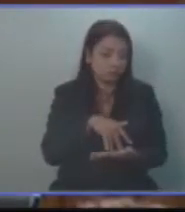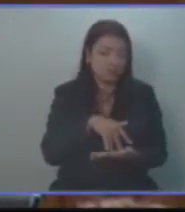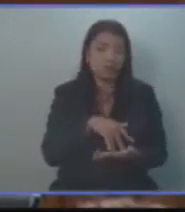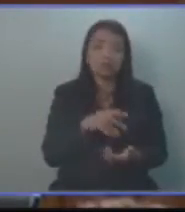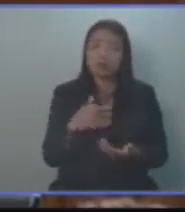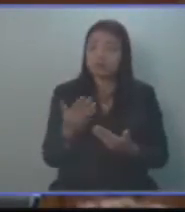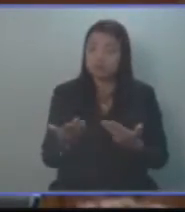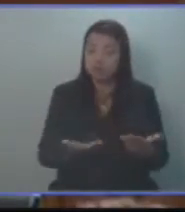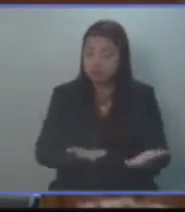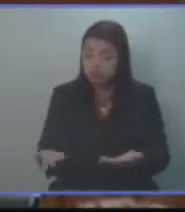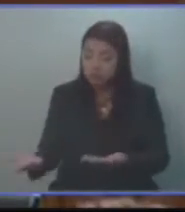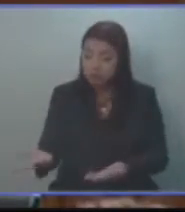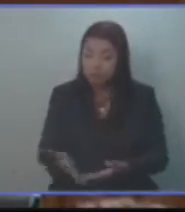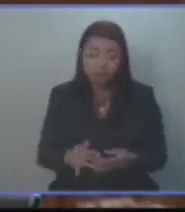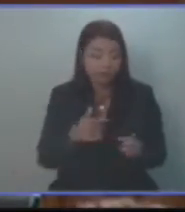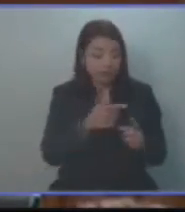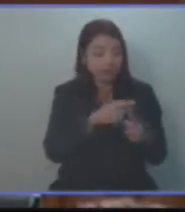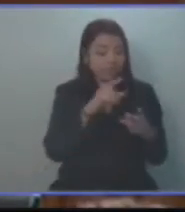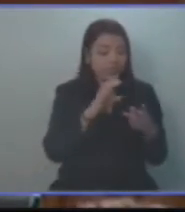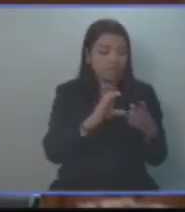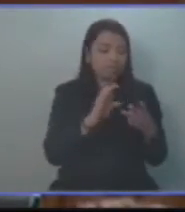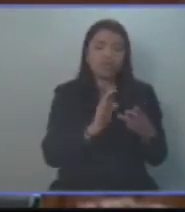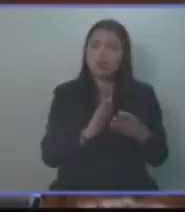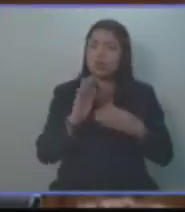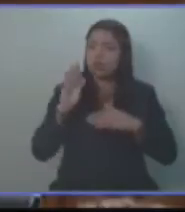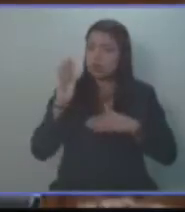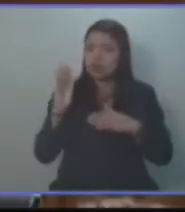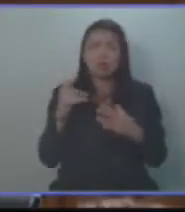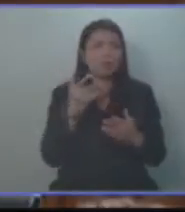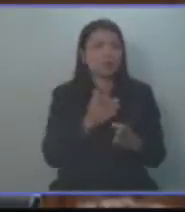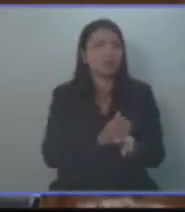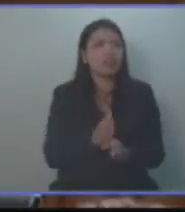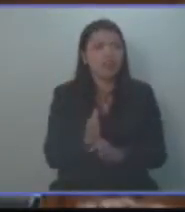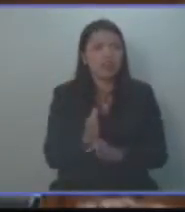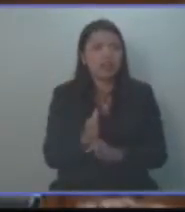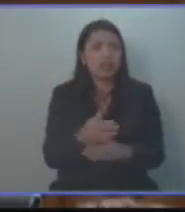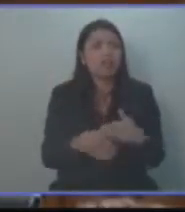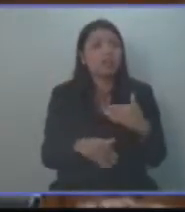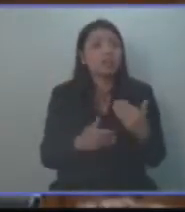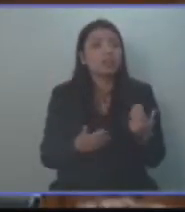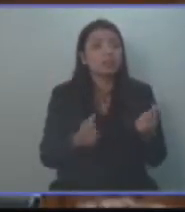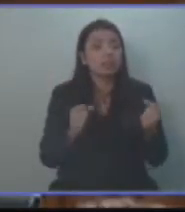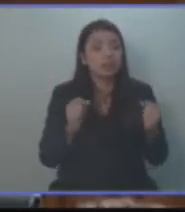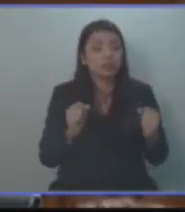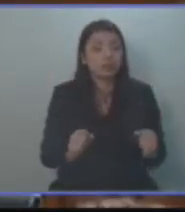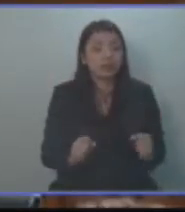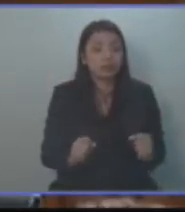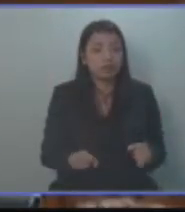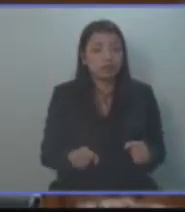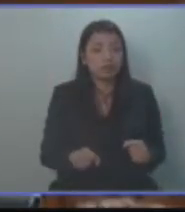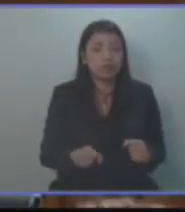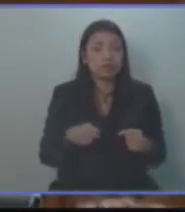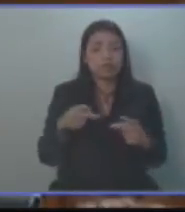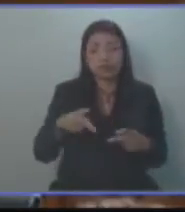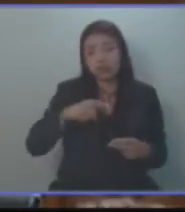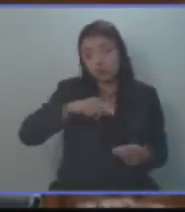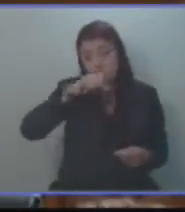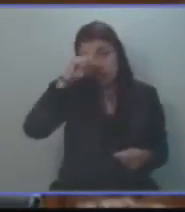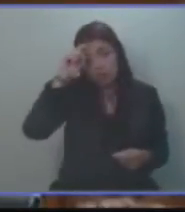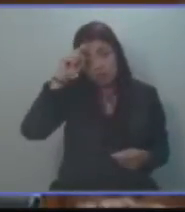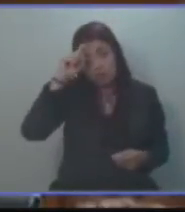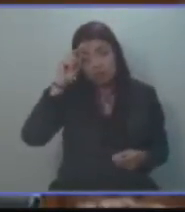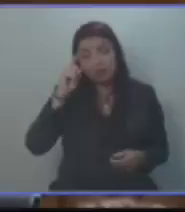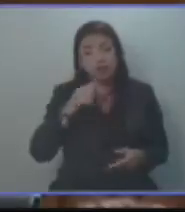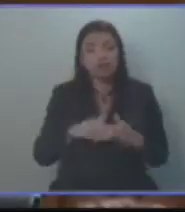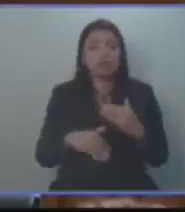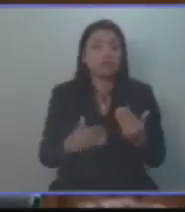C, cumplir con las responsabilidades académicas y asistenciales inherentes en calidad de empleado y